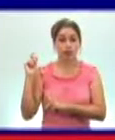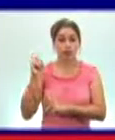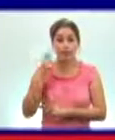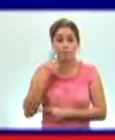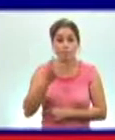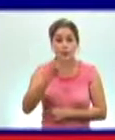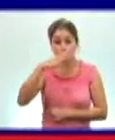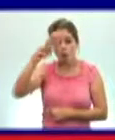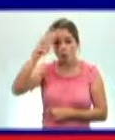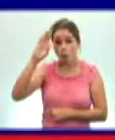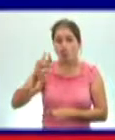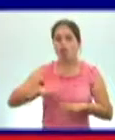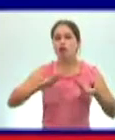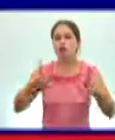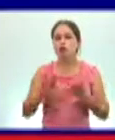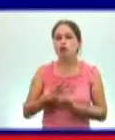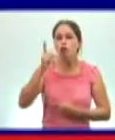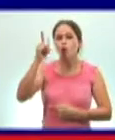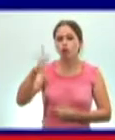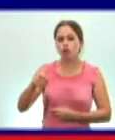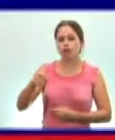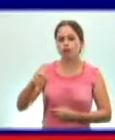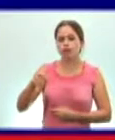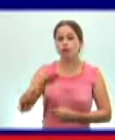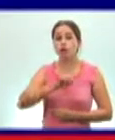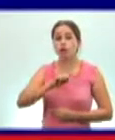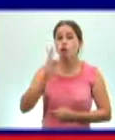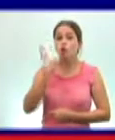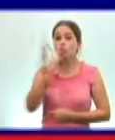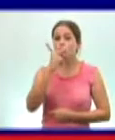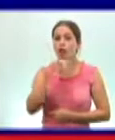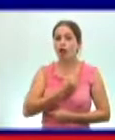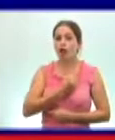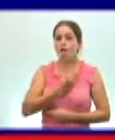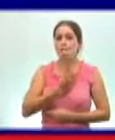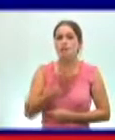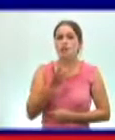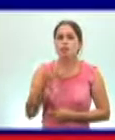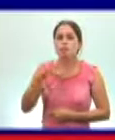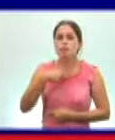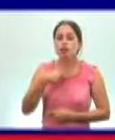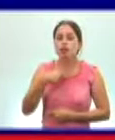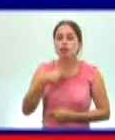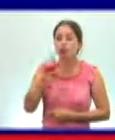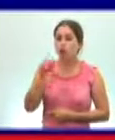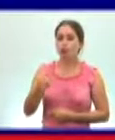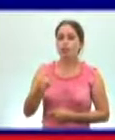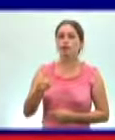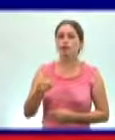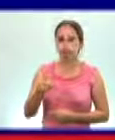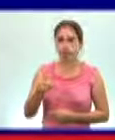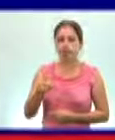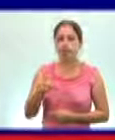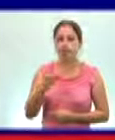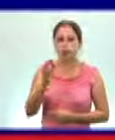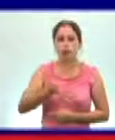hay hermosura ni vida sino en ti. Es un concepto y es una concepción que va expresando en